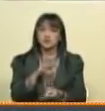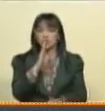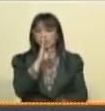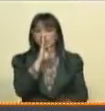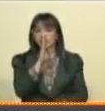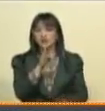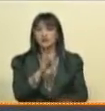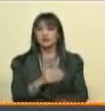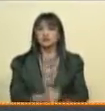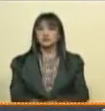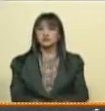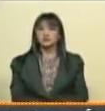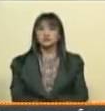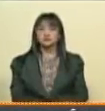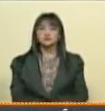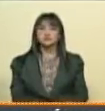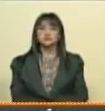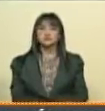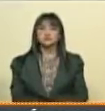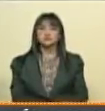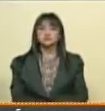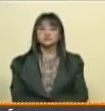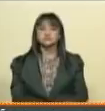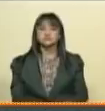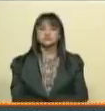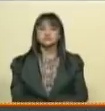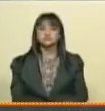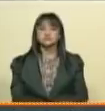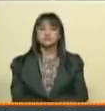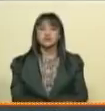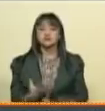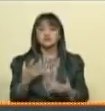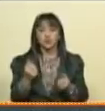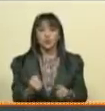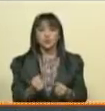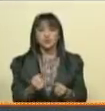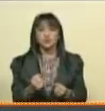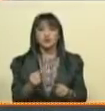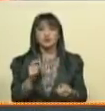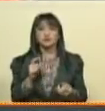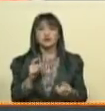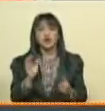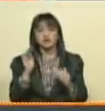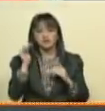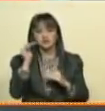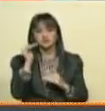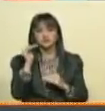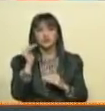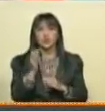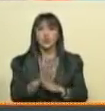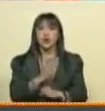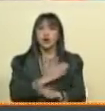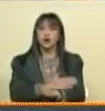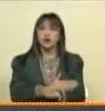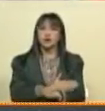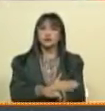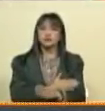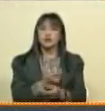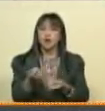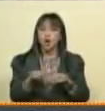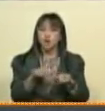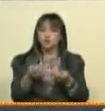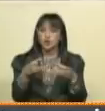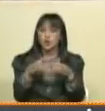directa en la custodia, en la seguridad, en las atenciones preventivas, en los puntos de